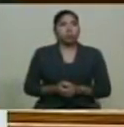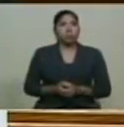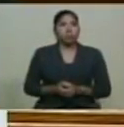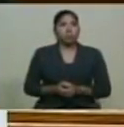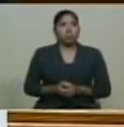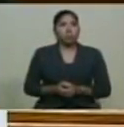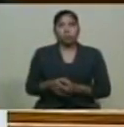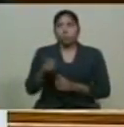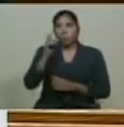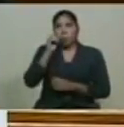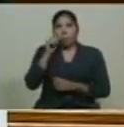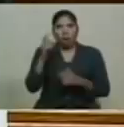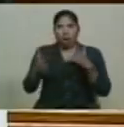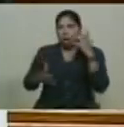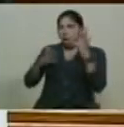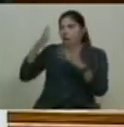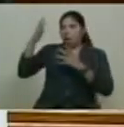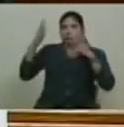desequilibrio,